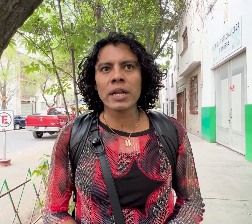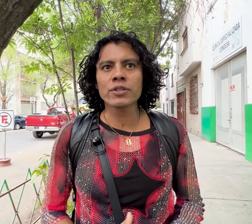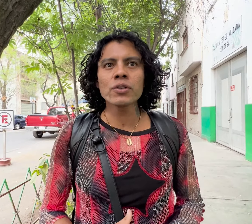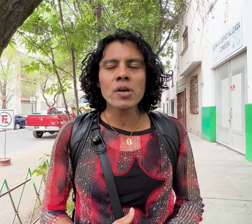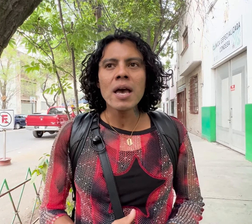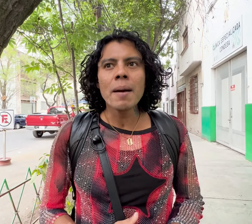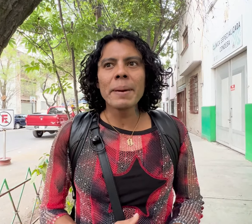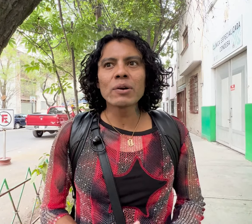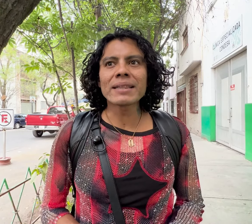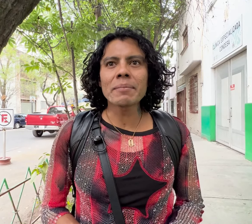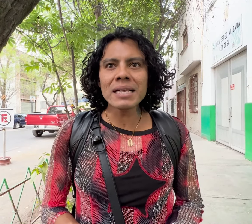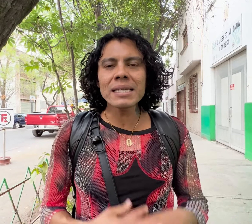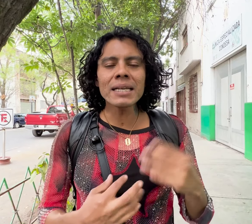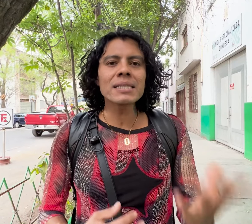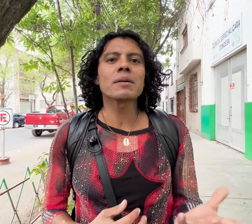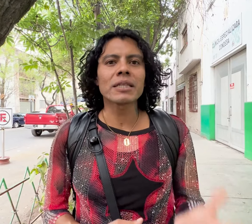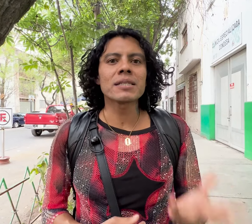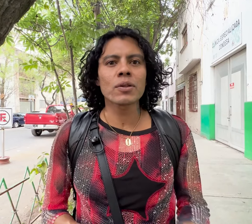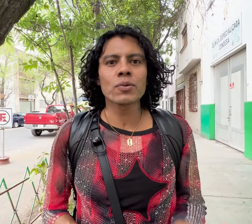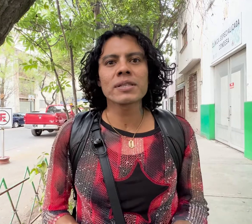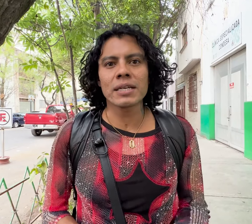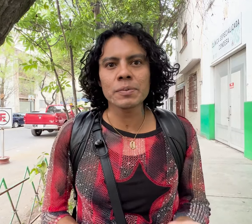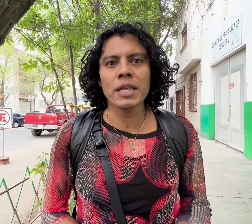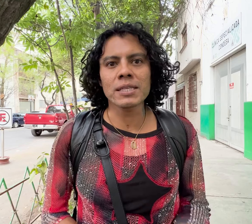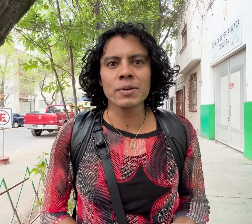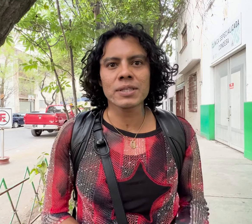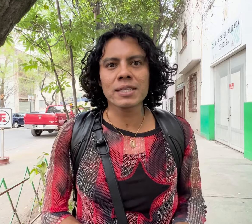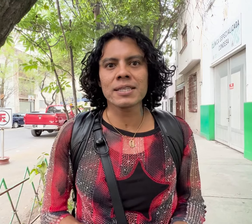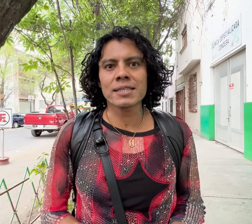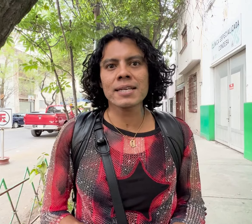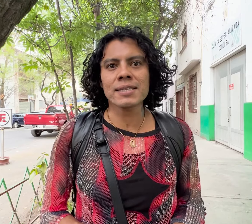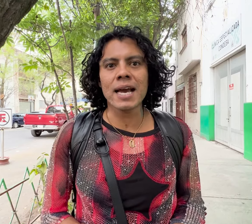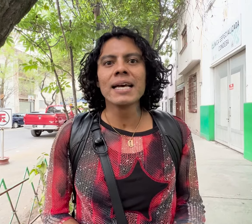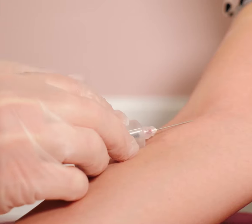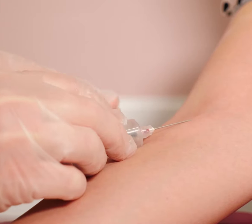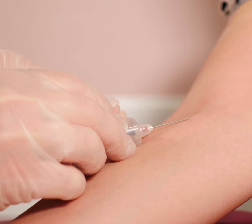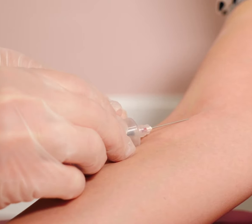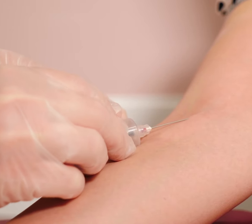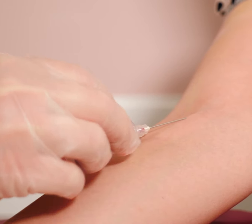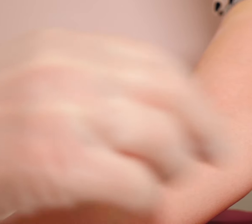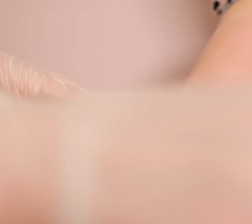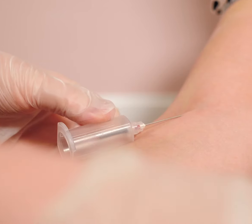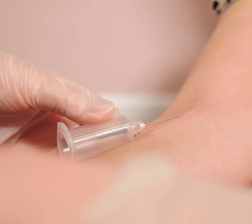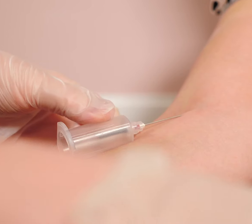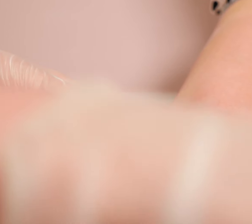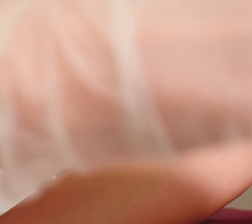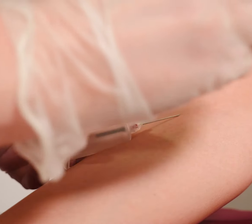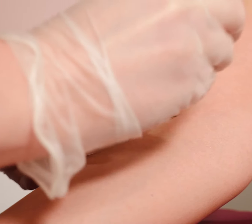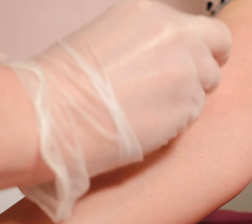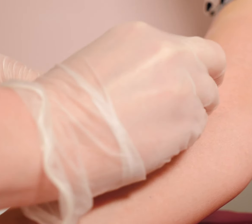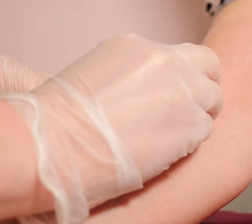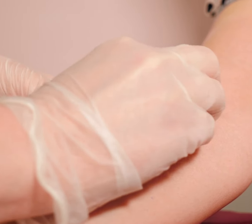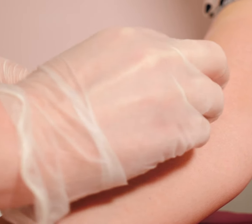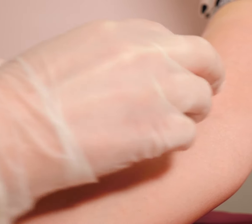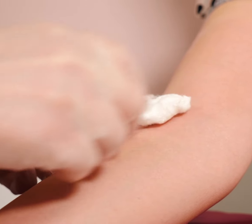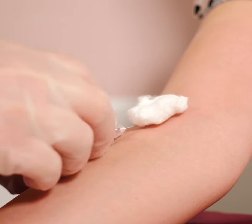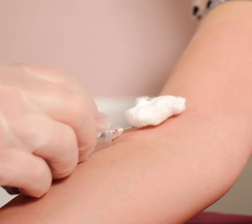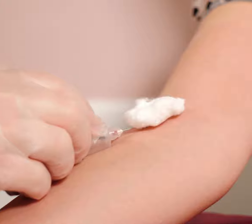nuestros derechos, pero que también siguen estigmatizando nuestras vidas y nuestra existencia. Es muy relevante mencionar que los